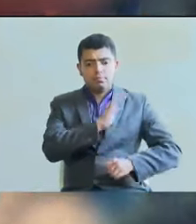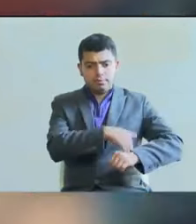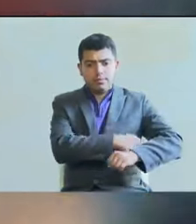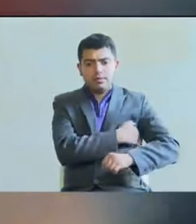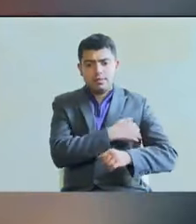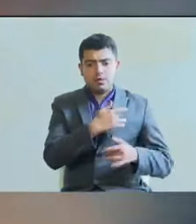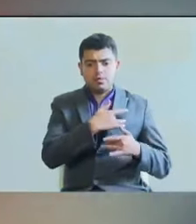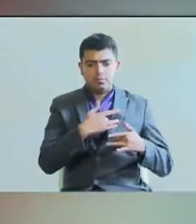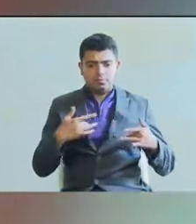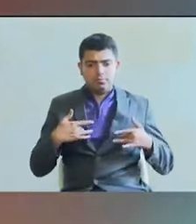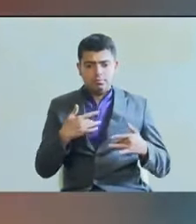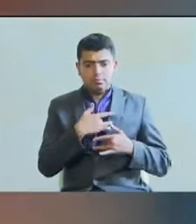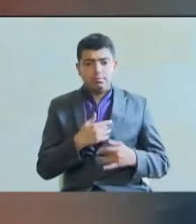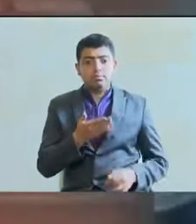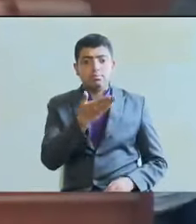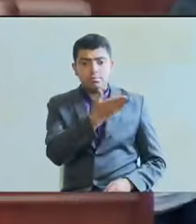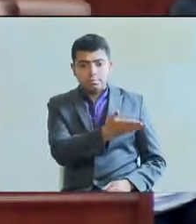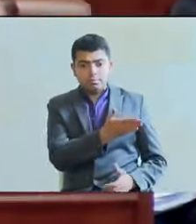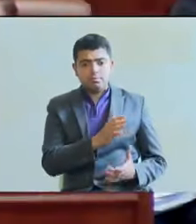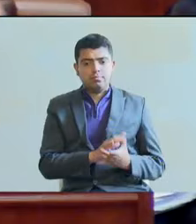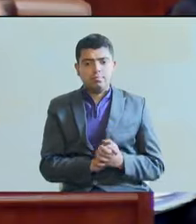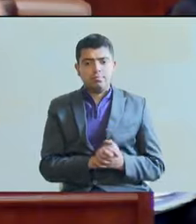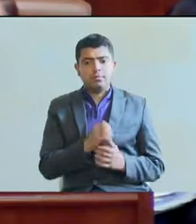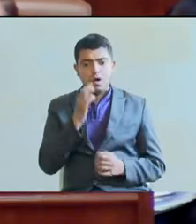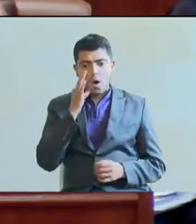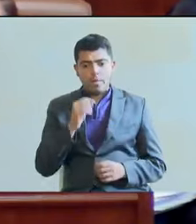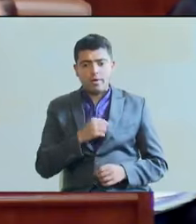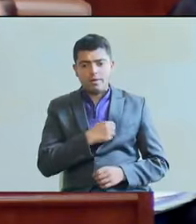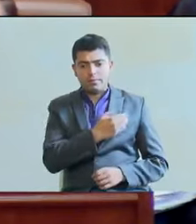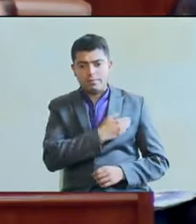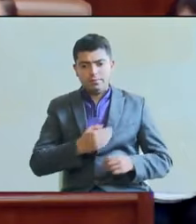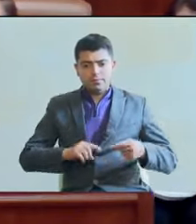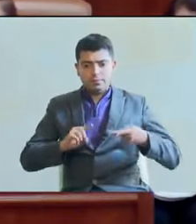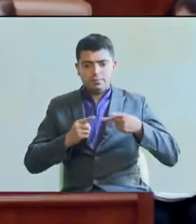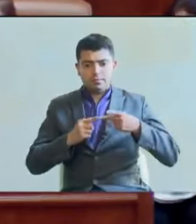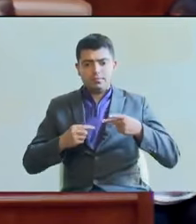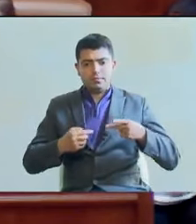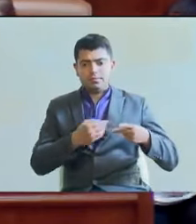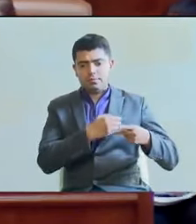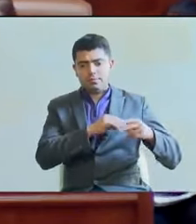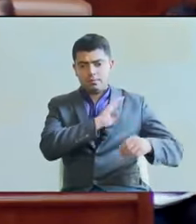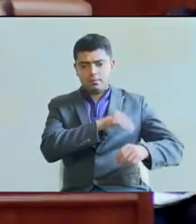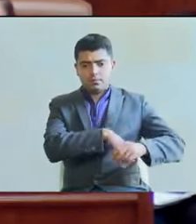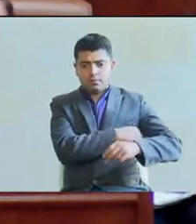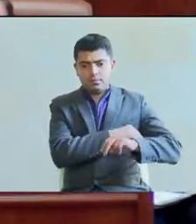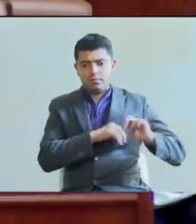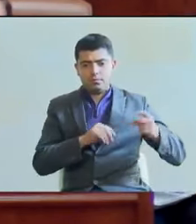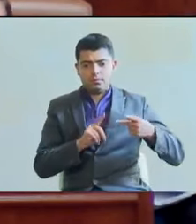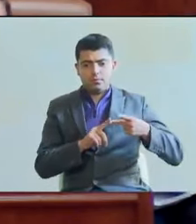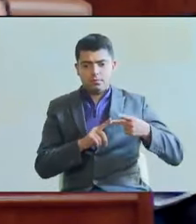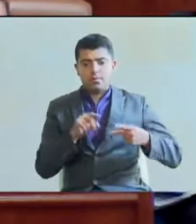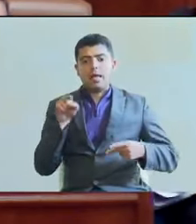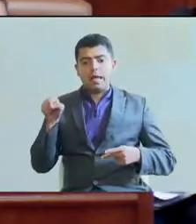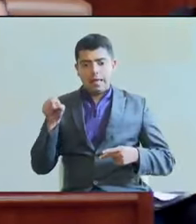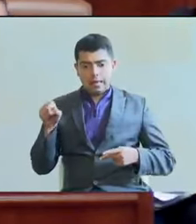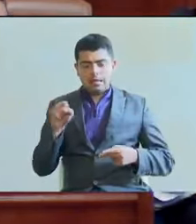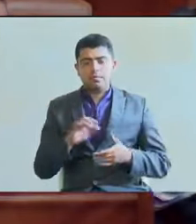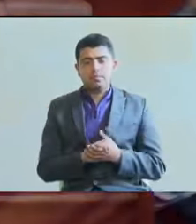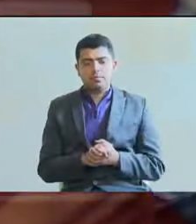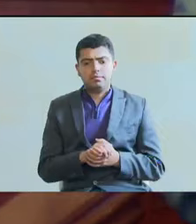salud Aquí está el señor viceministro de salud que pueda se trabajó con el senador